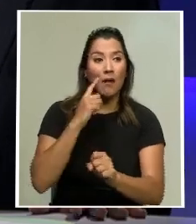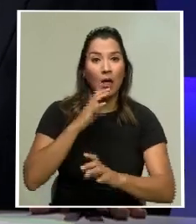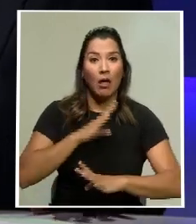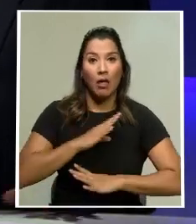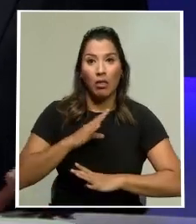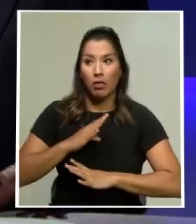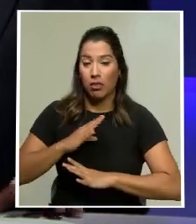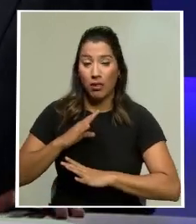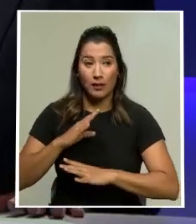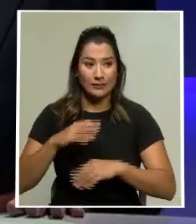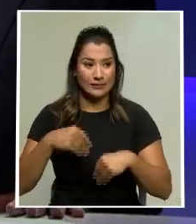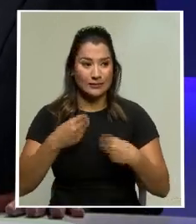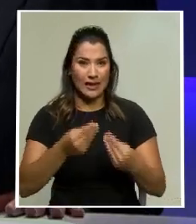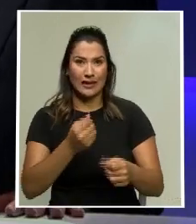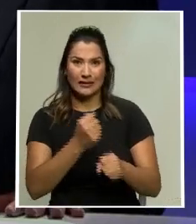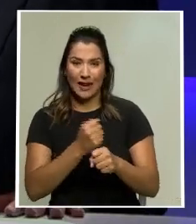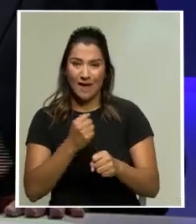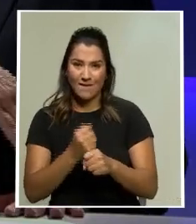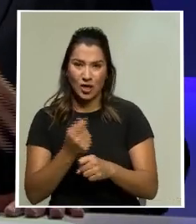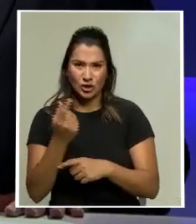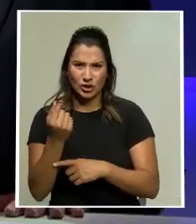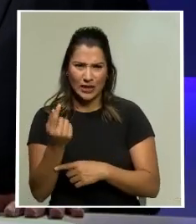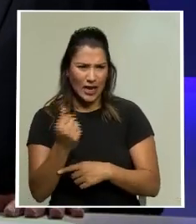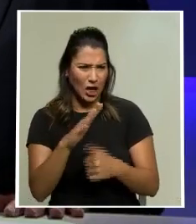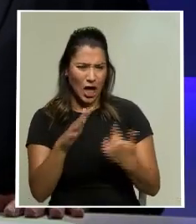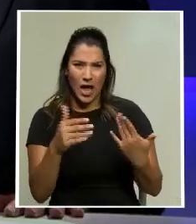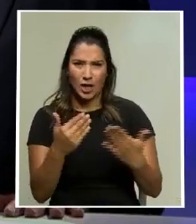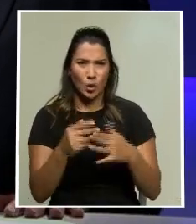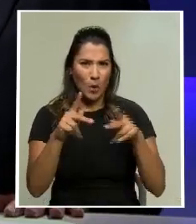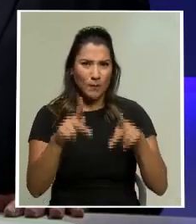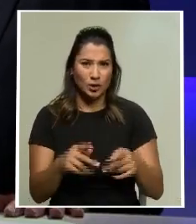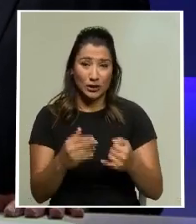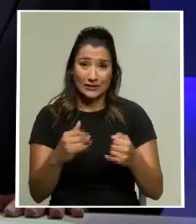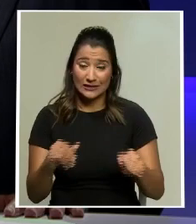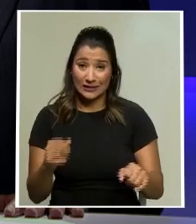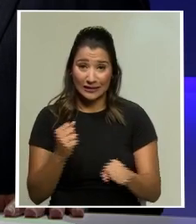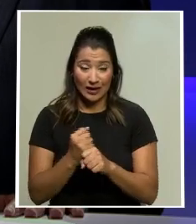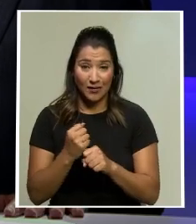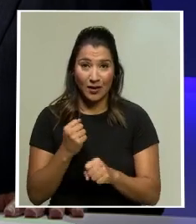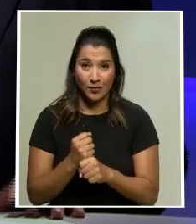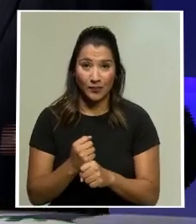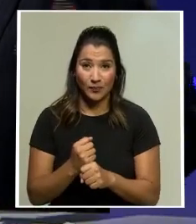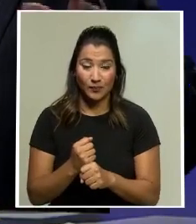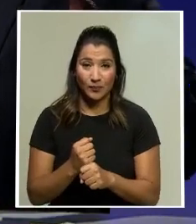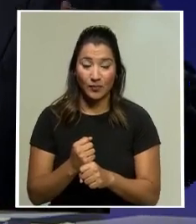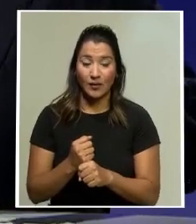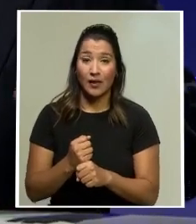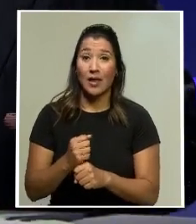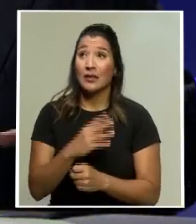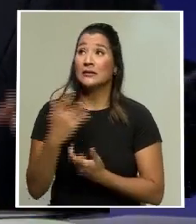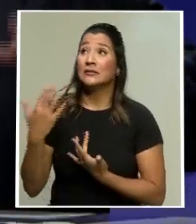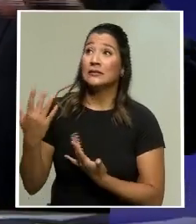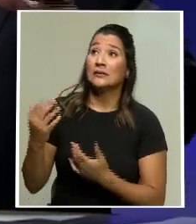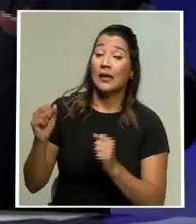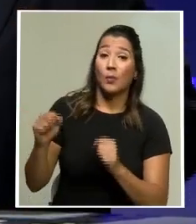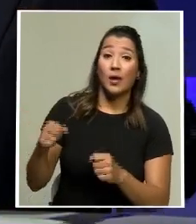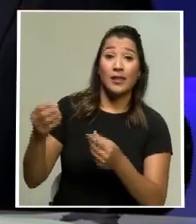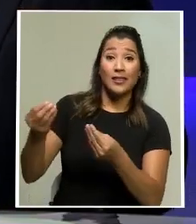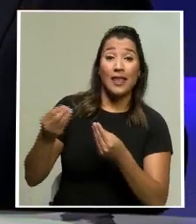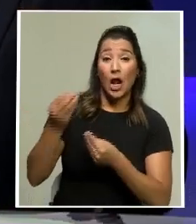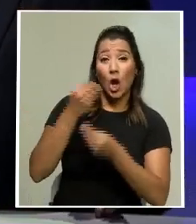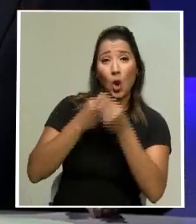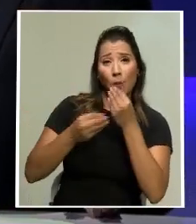darle trabajo y salario a todos los que no lo tuvieron, que le dieran alimentación, que